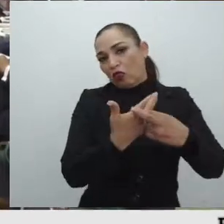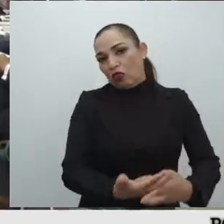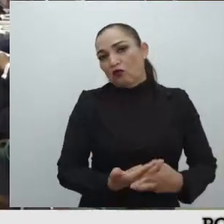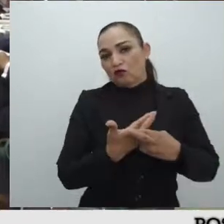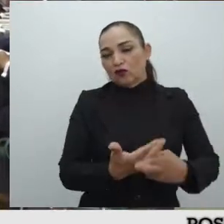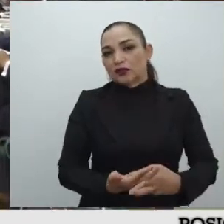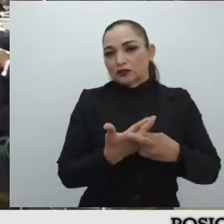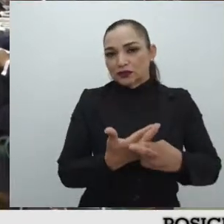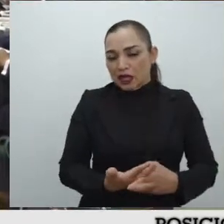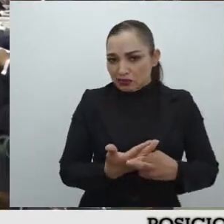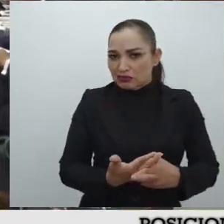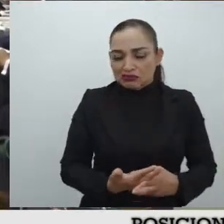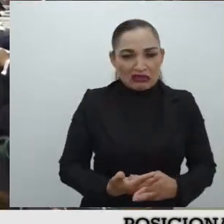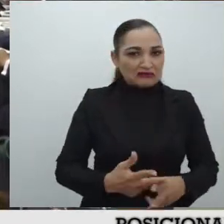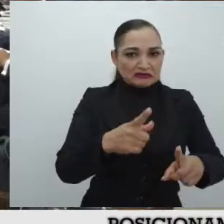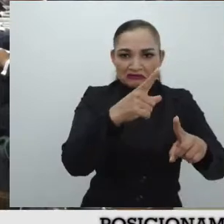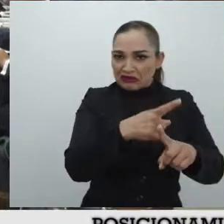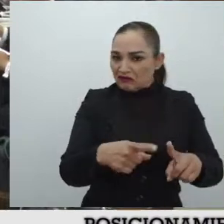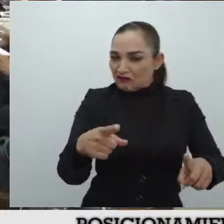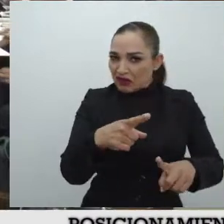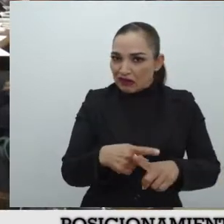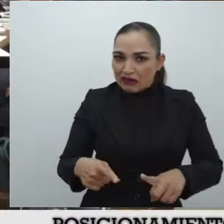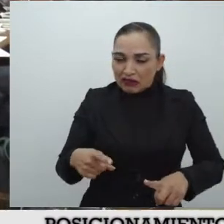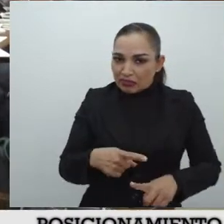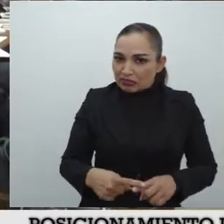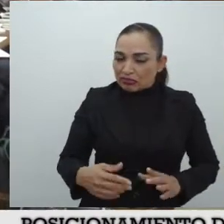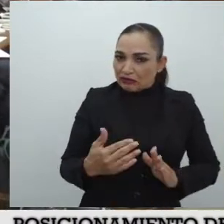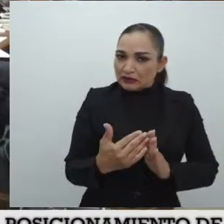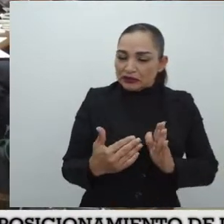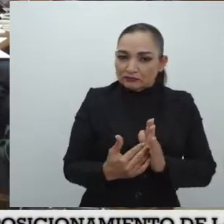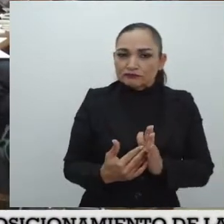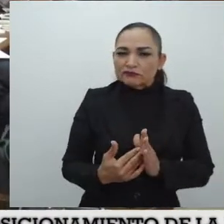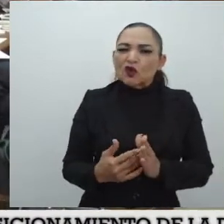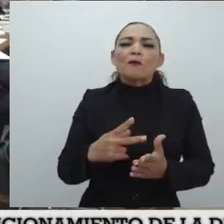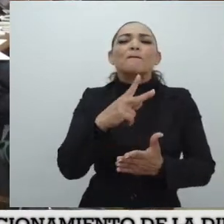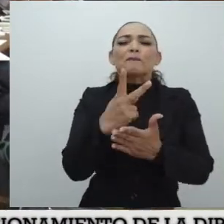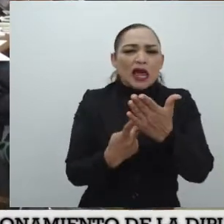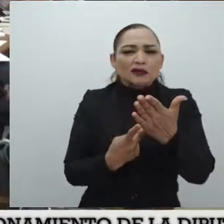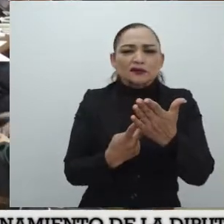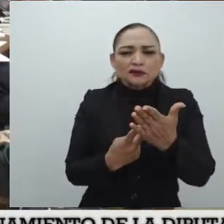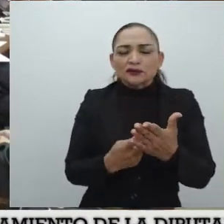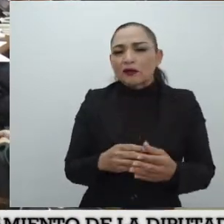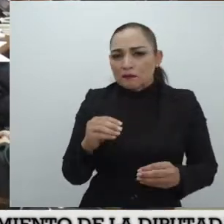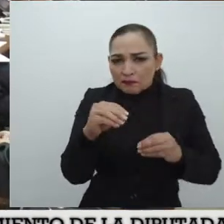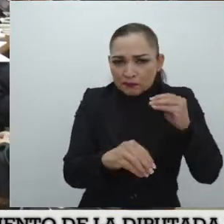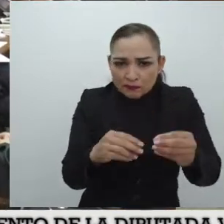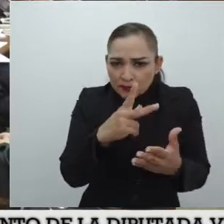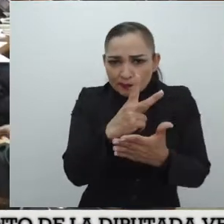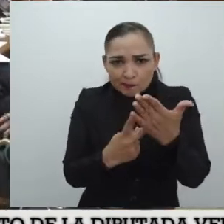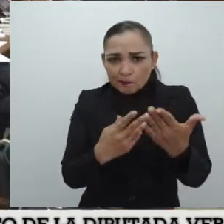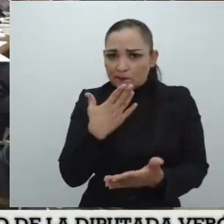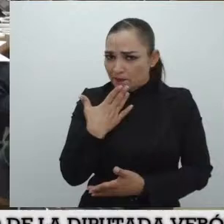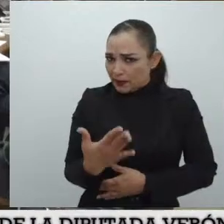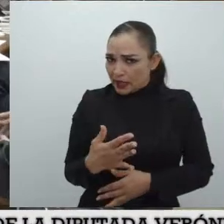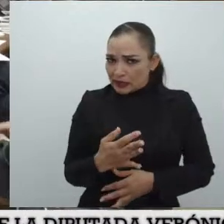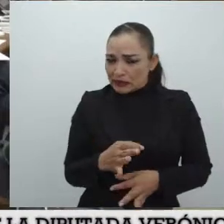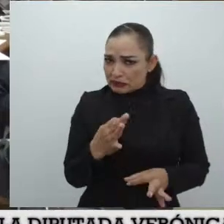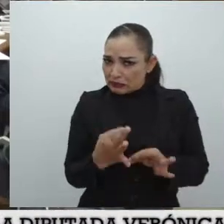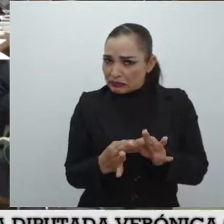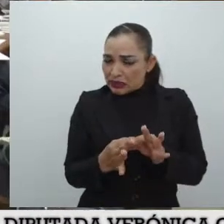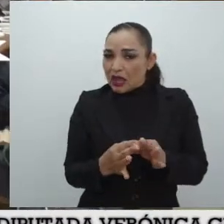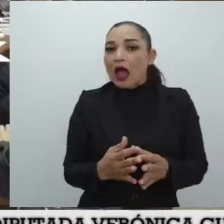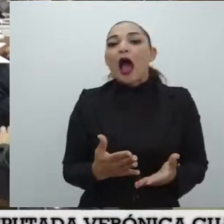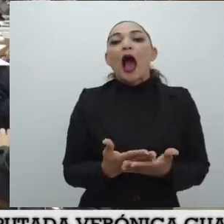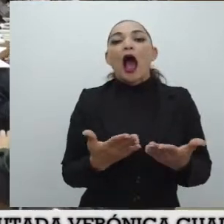¿cuál era el plan? ¿Planeamos bien? Hoy, con un